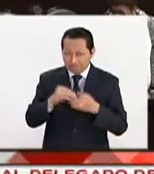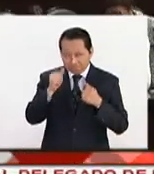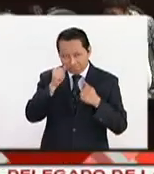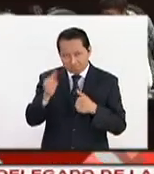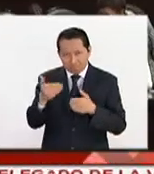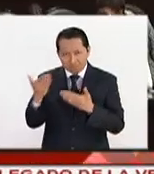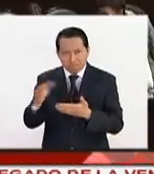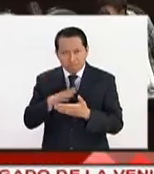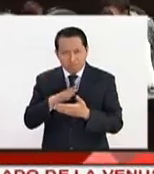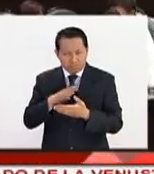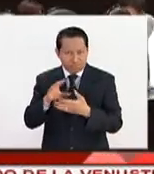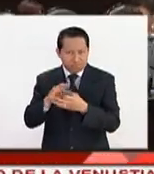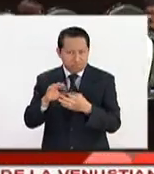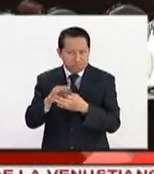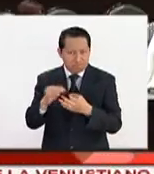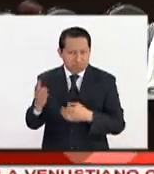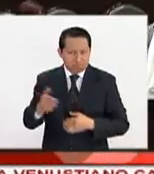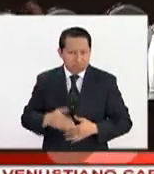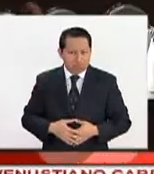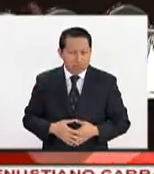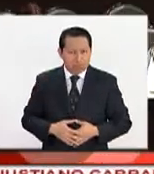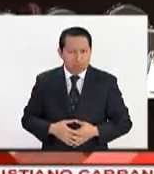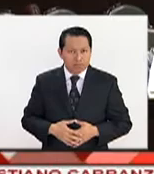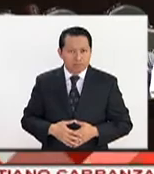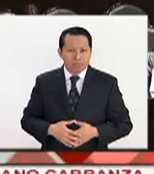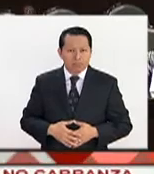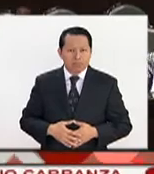Chidiac, presidente de la Comisión de Presupuesto y Cuenta Pública.